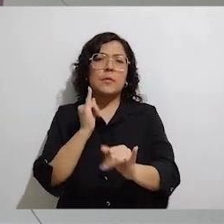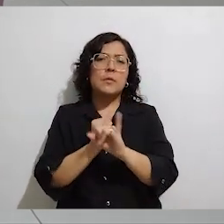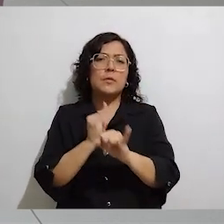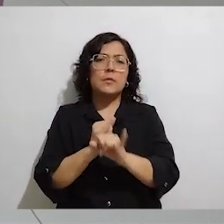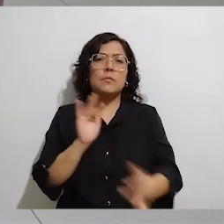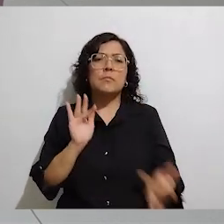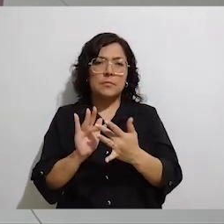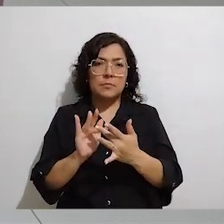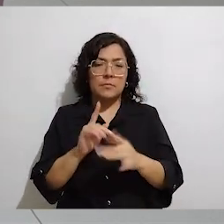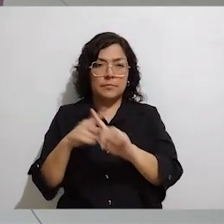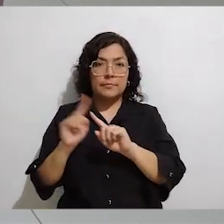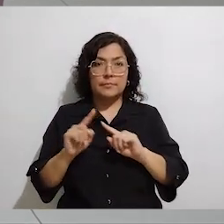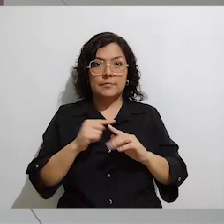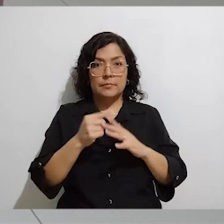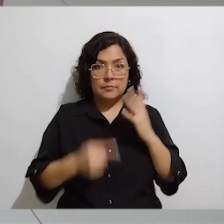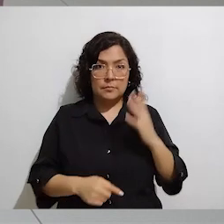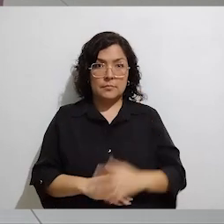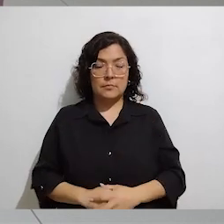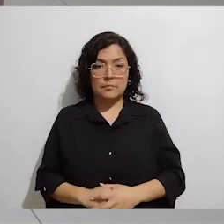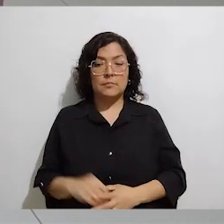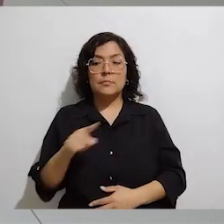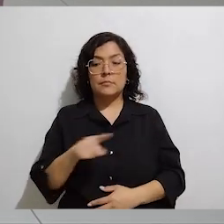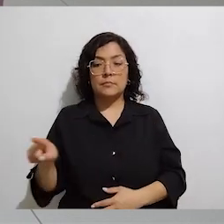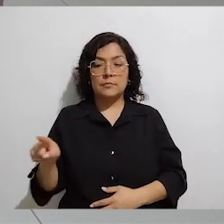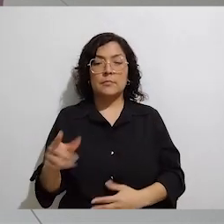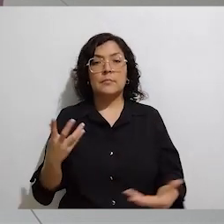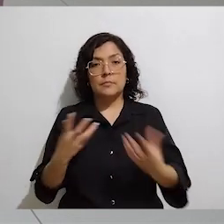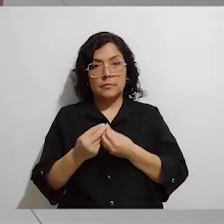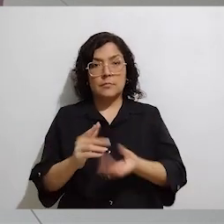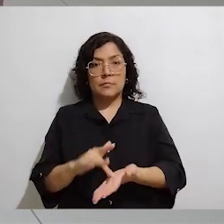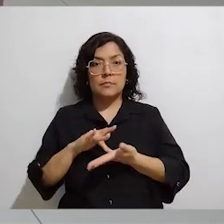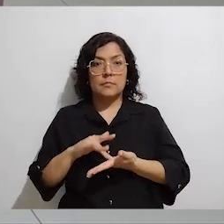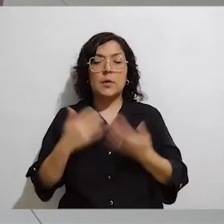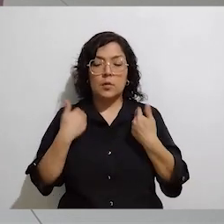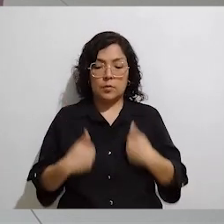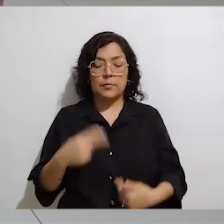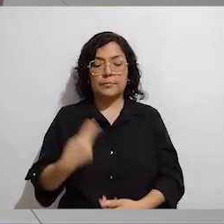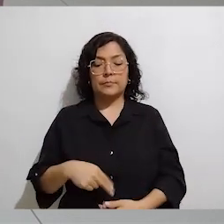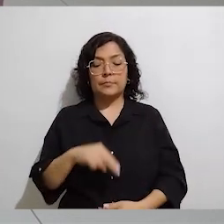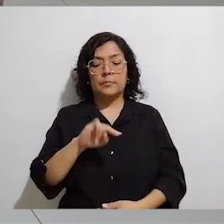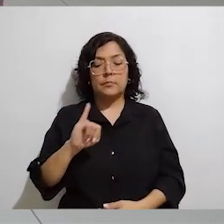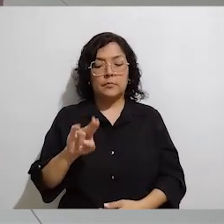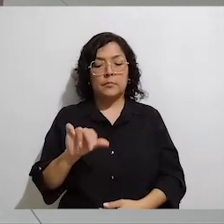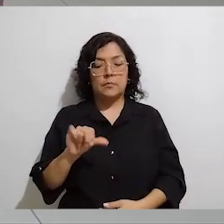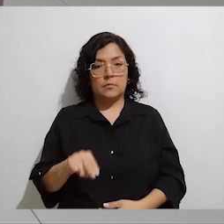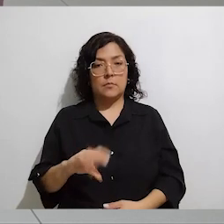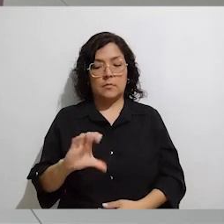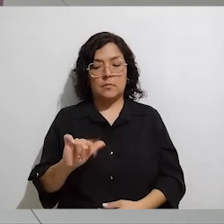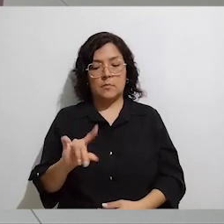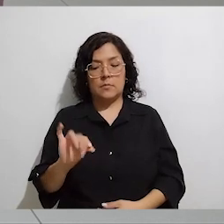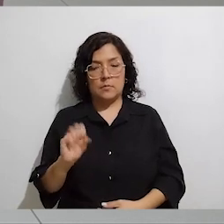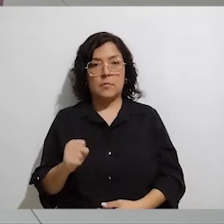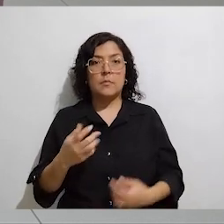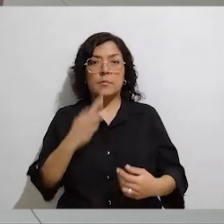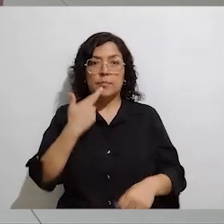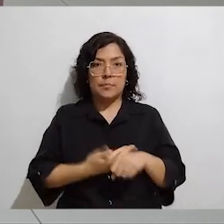conocer nuestras actividades en la materia y que de esta manera puedan venir e integrarse con ellas. Su servidor, Juan Carlos Cinero Ruiz, consejero